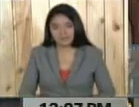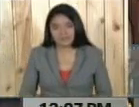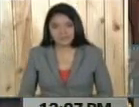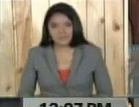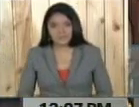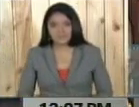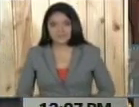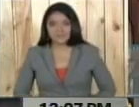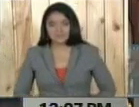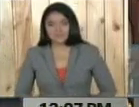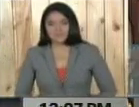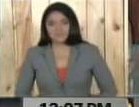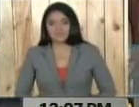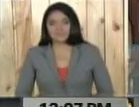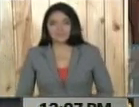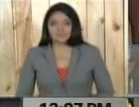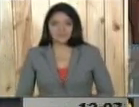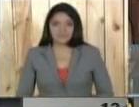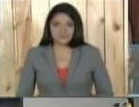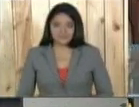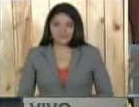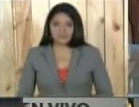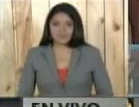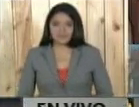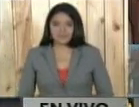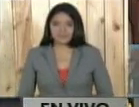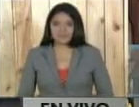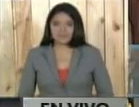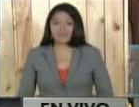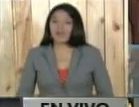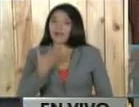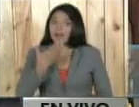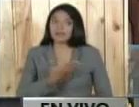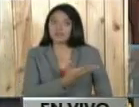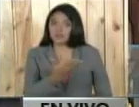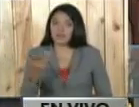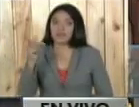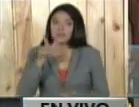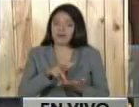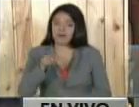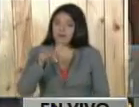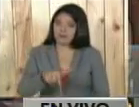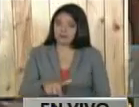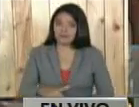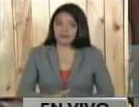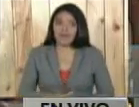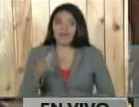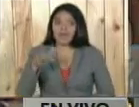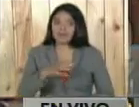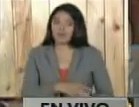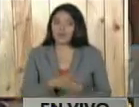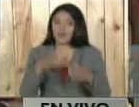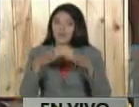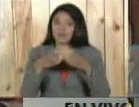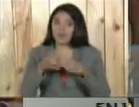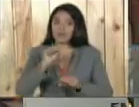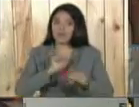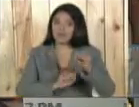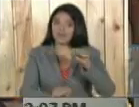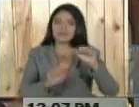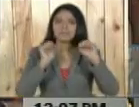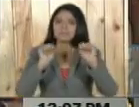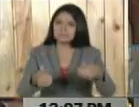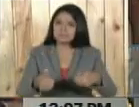señores, compatriotas, su presencia. Este Consejo de Defensa de la Nación lo